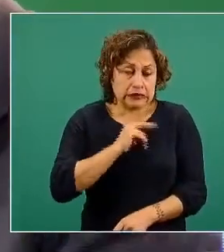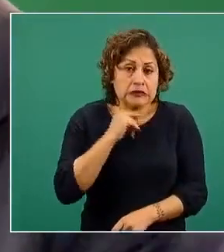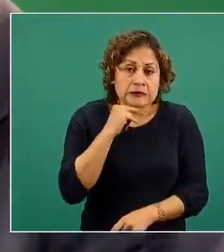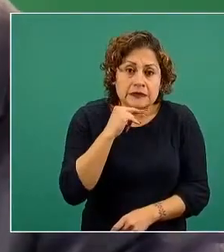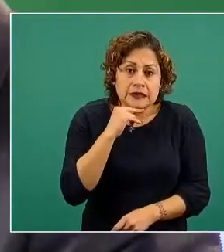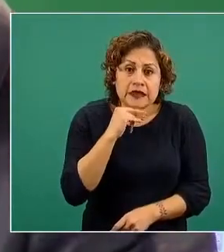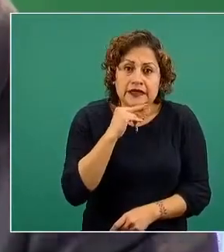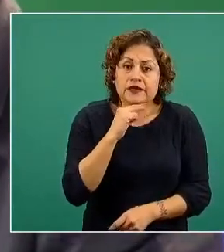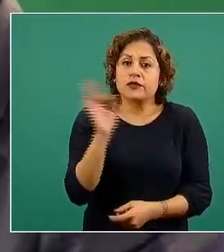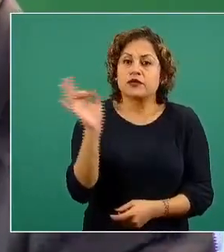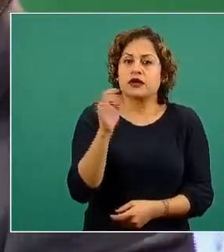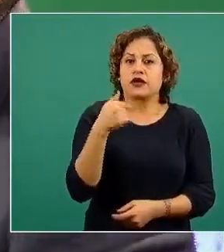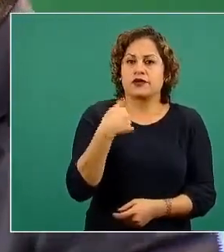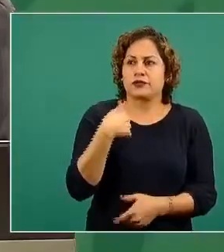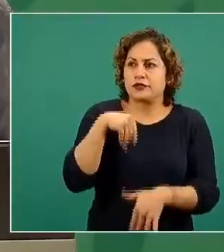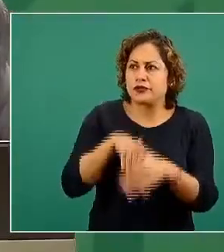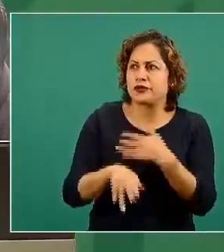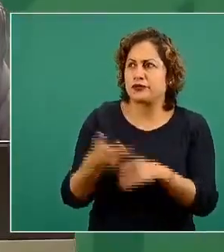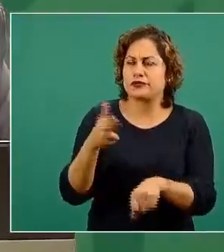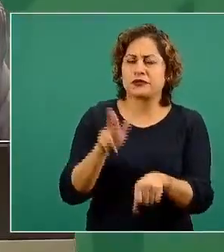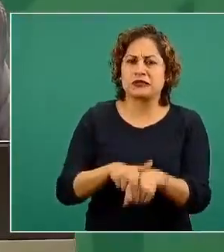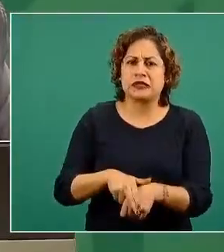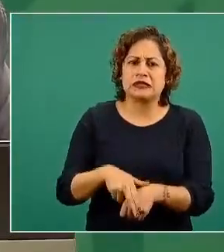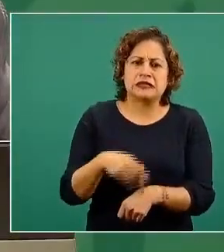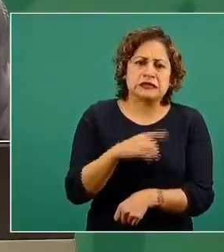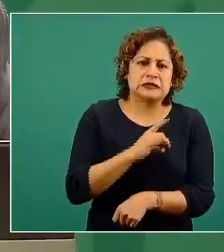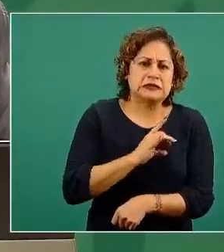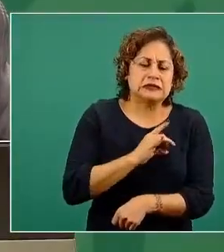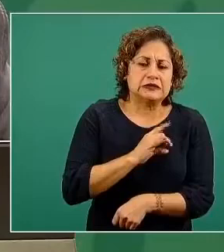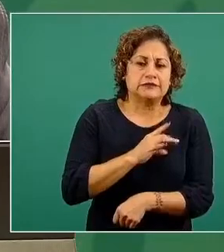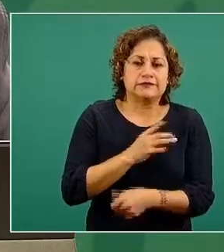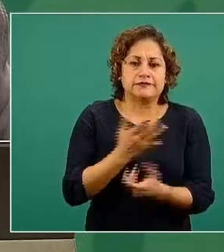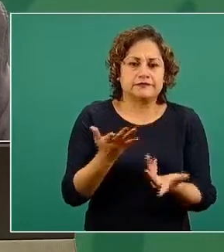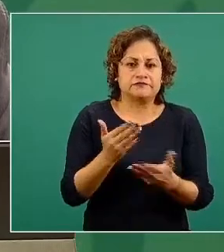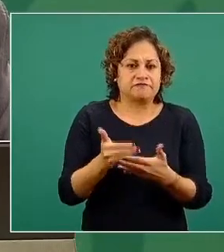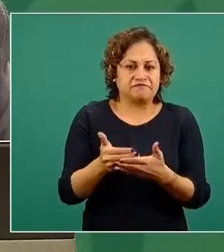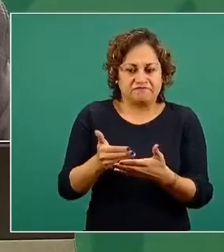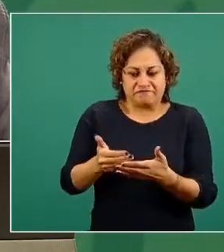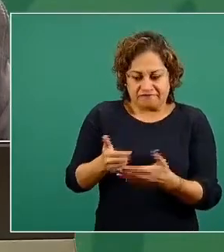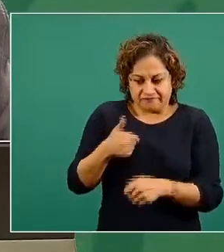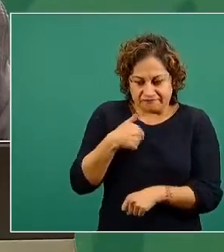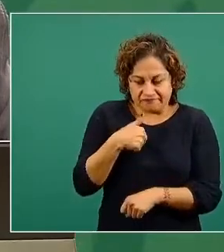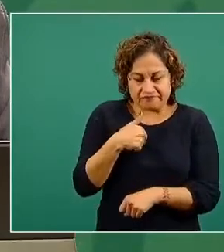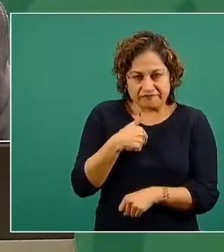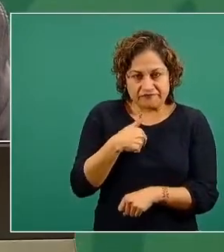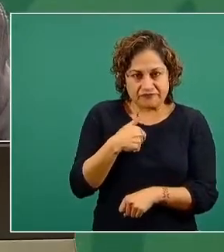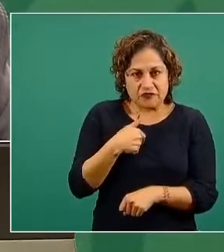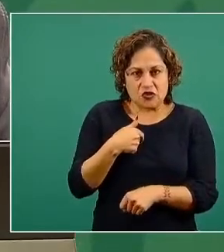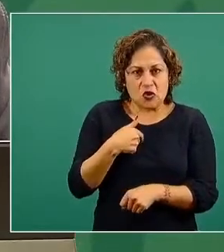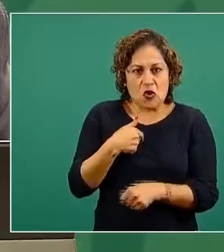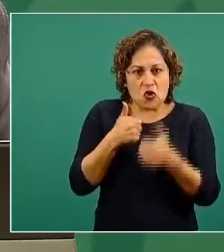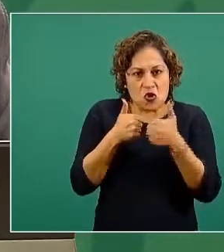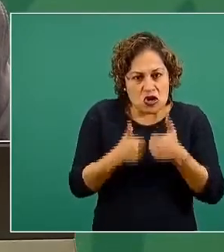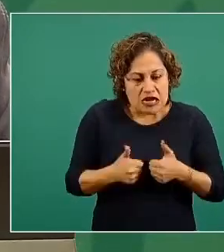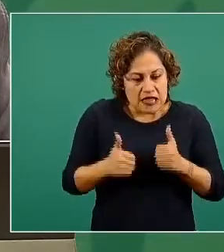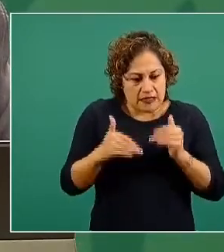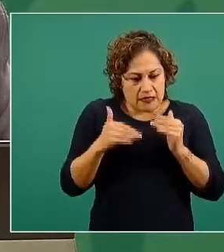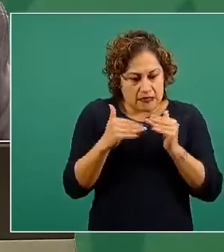quiero llegar a la parte hospitalaria y voy a hacer todo lo posible para que en tratamiento en